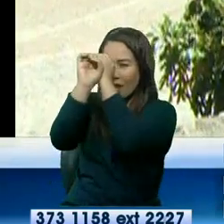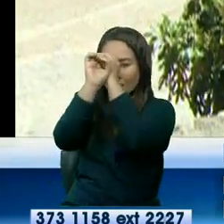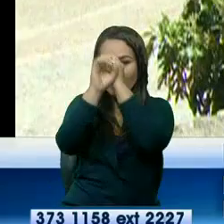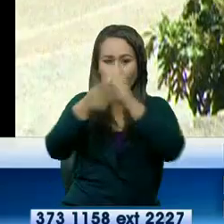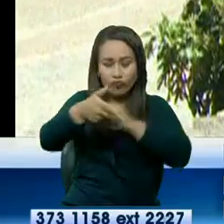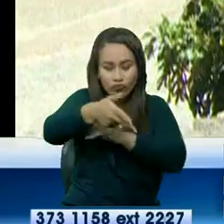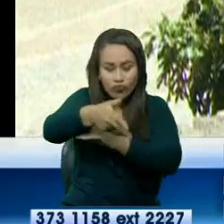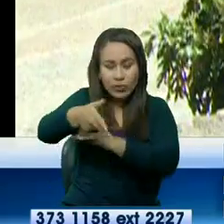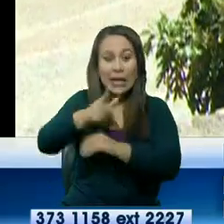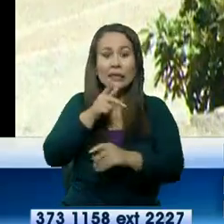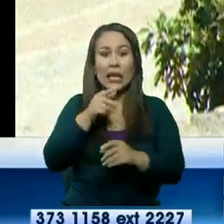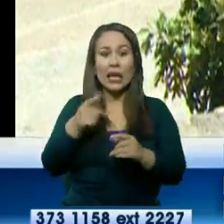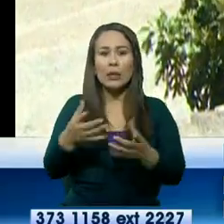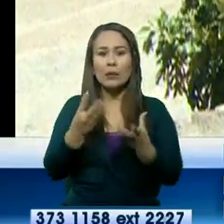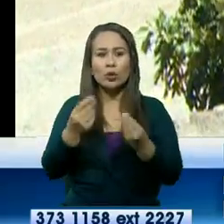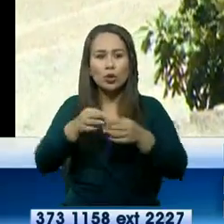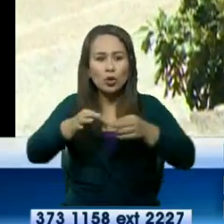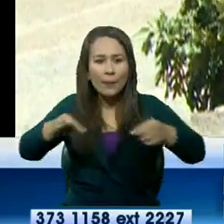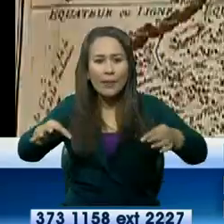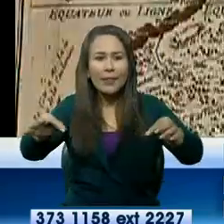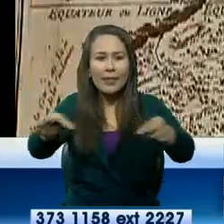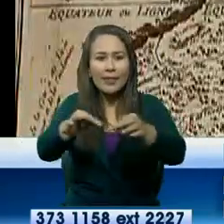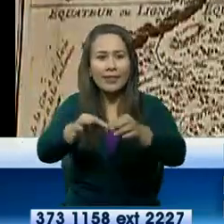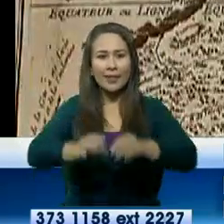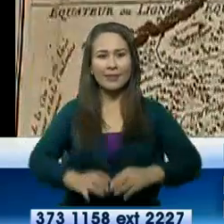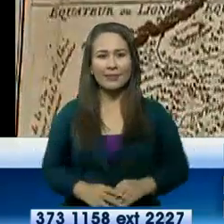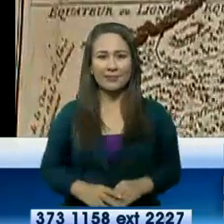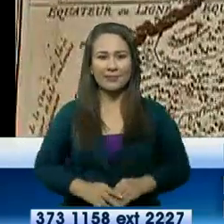láser, instrumentos de medición.